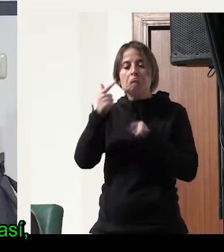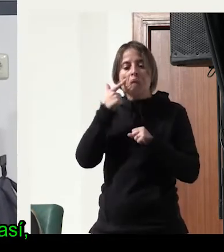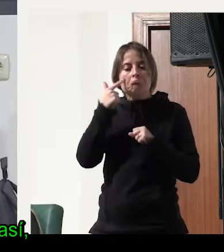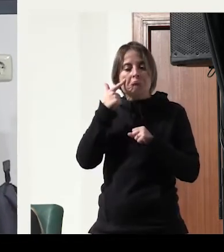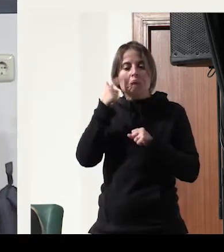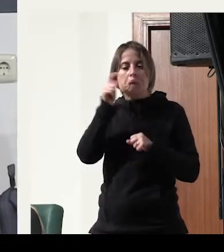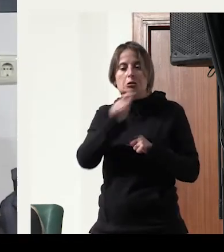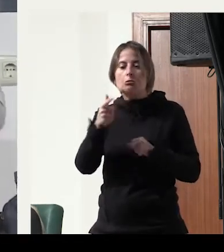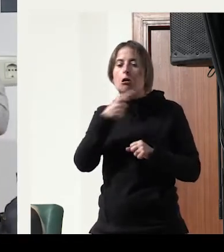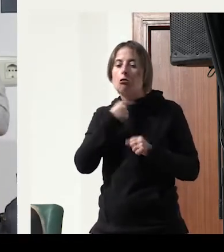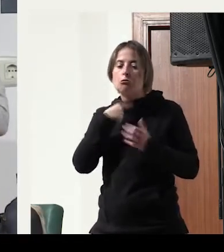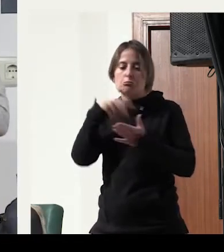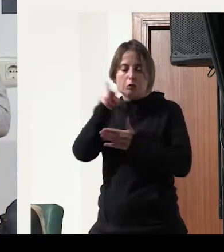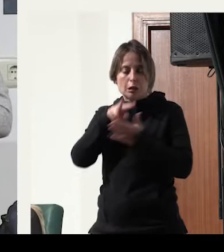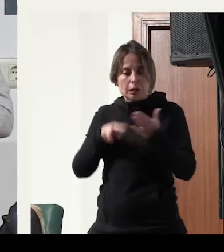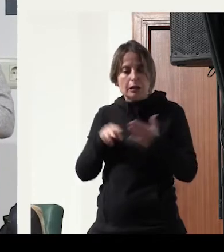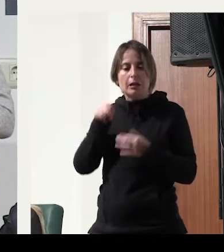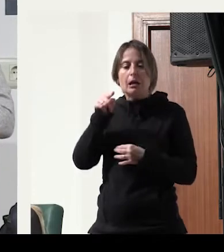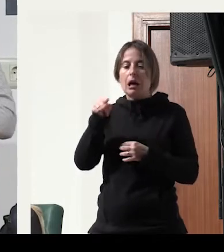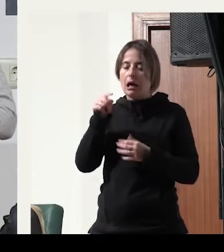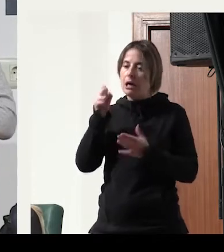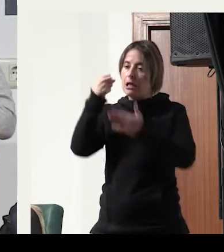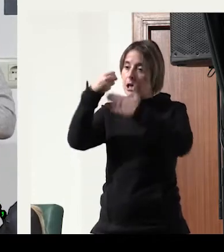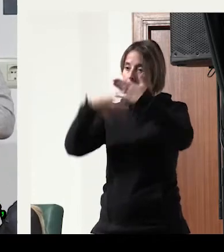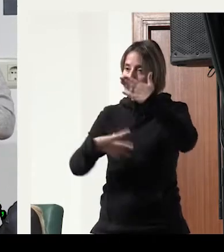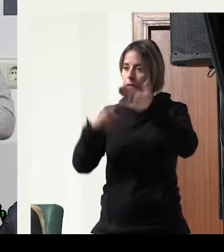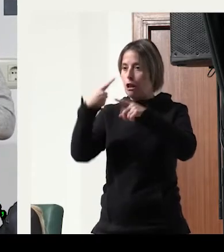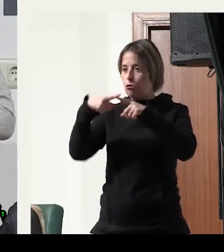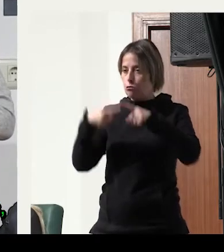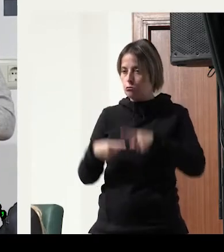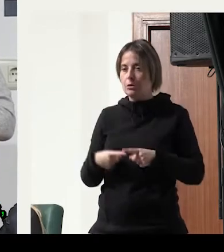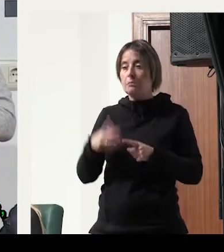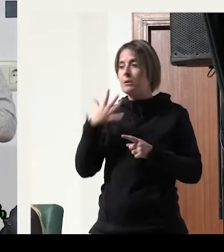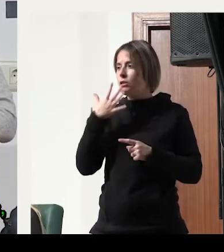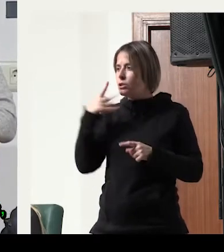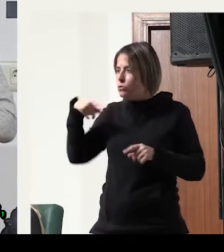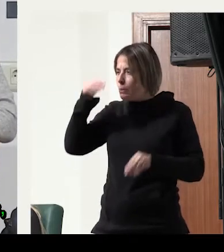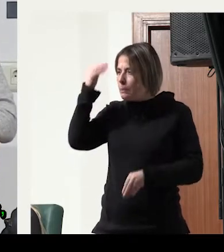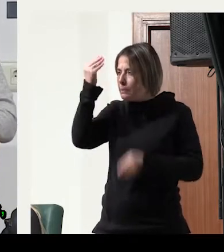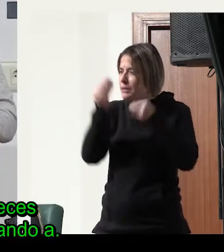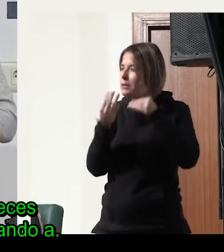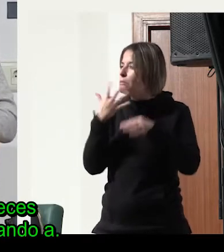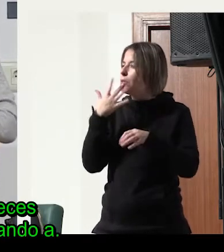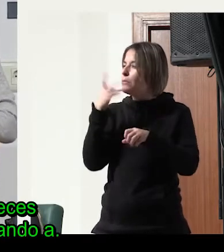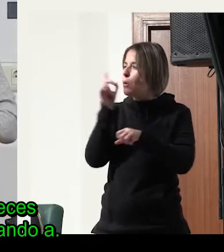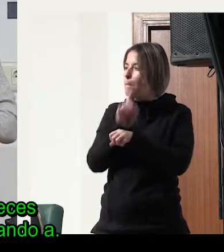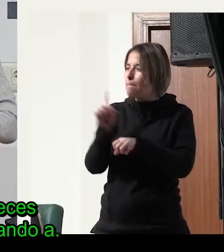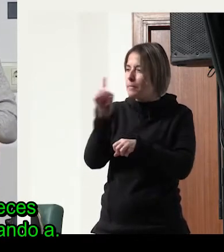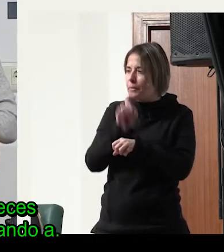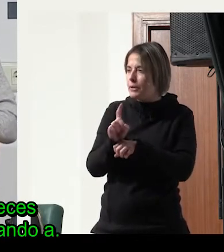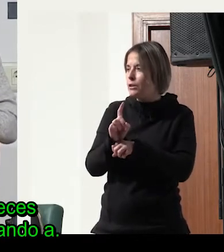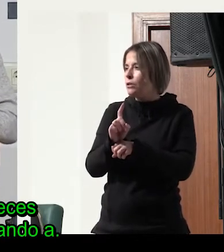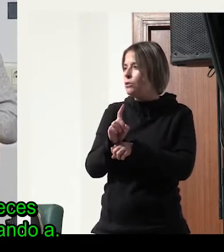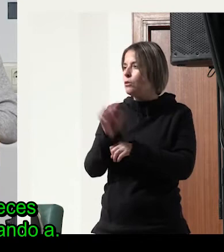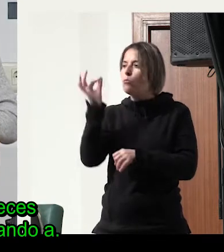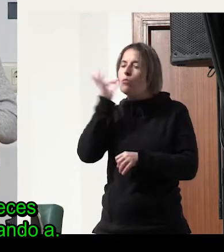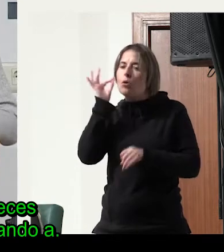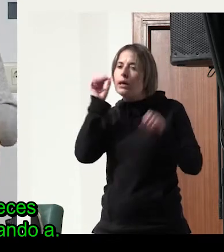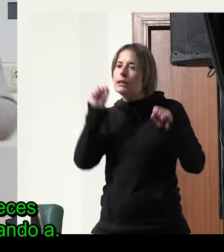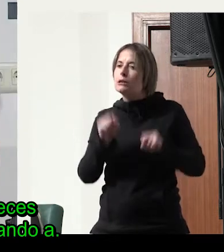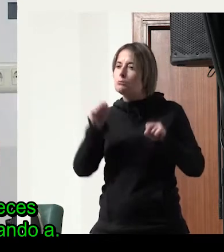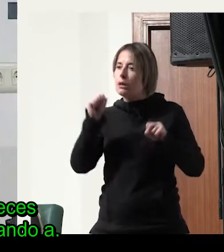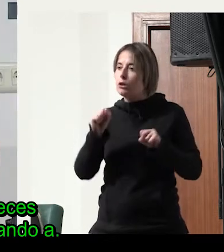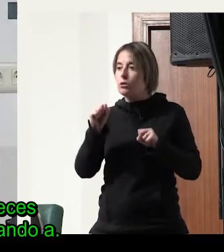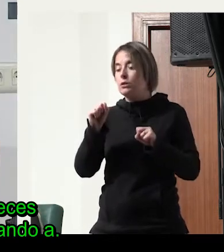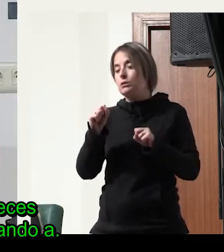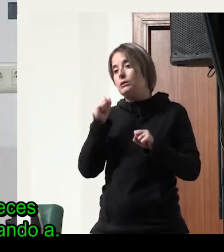leer y así, pues ahí tiene un listado de cosas que puede hacer. Pero si te piensas en películas, por ejemplo, pues las mujeres mayores muchas veces son acompañantes, ¿no?